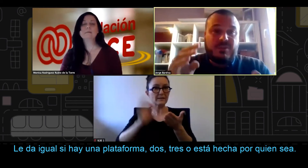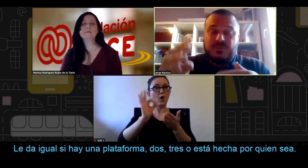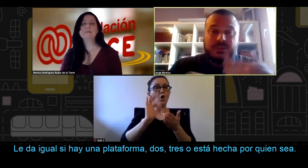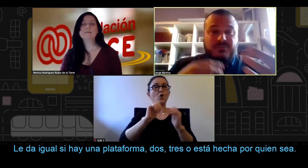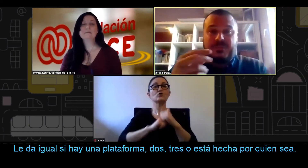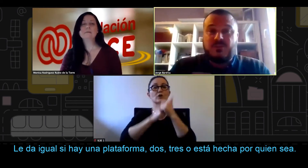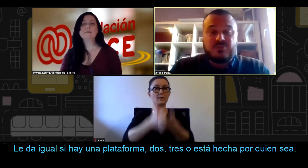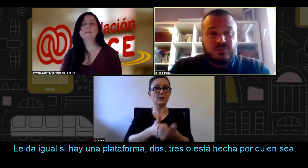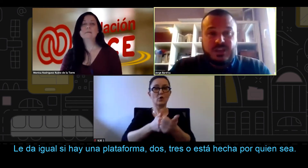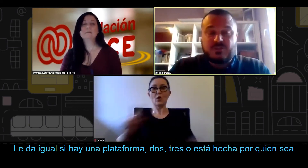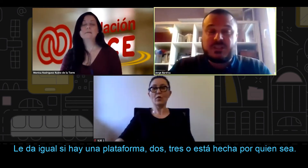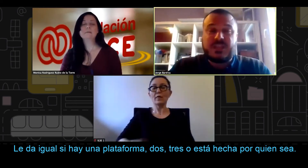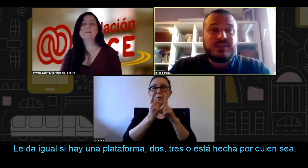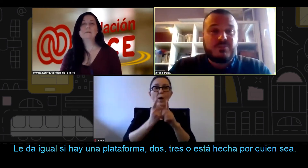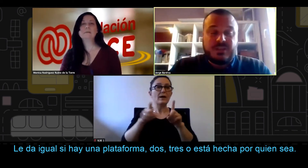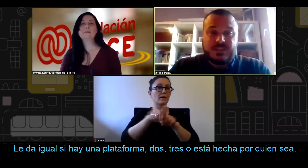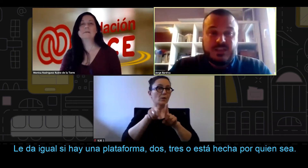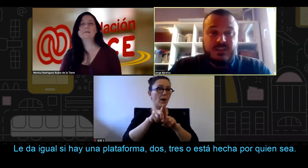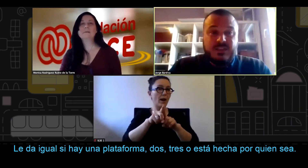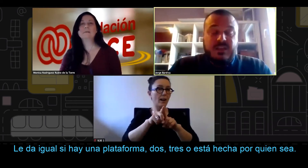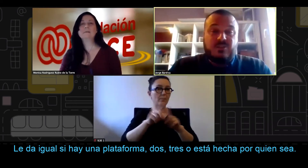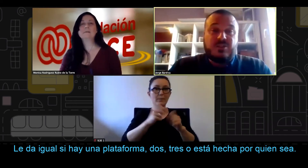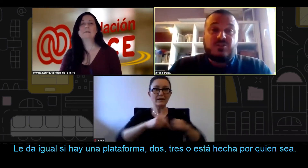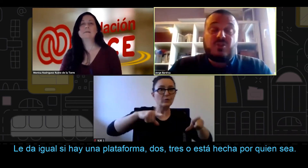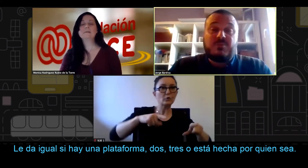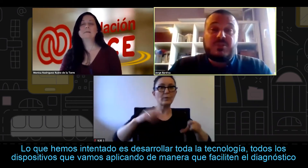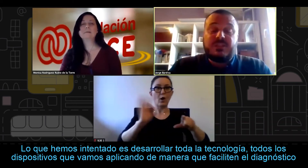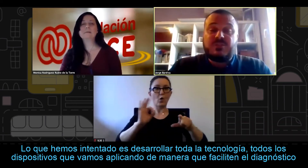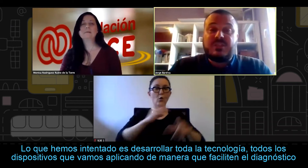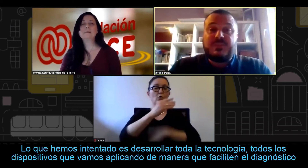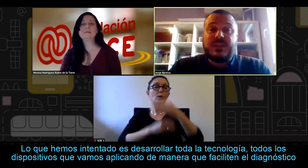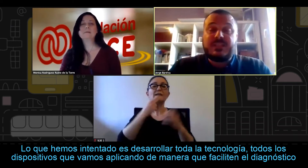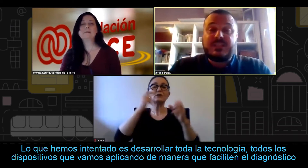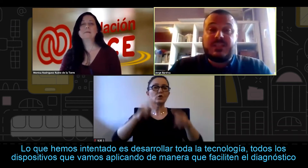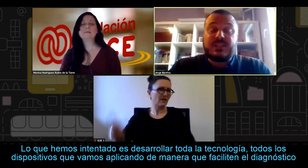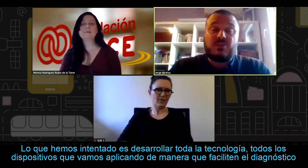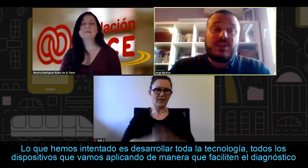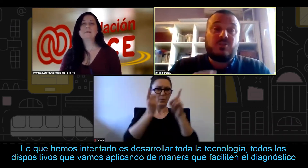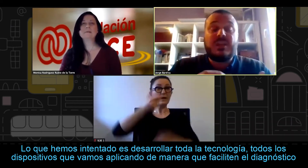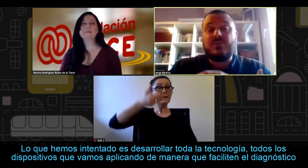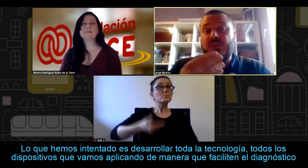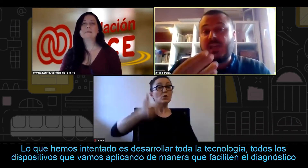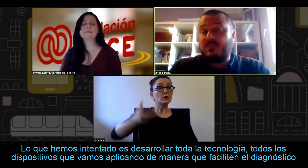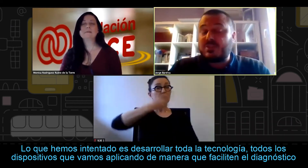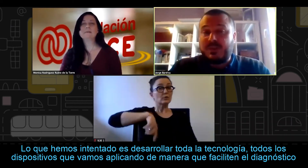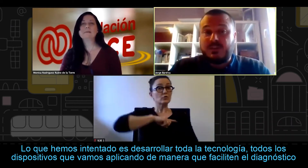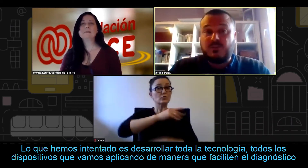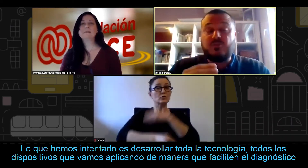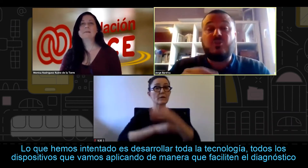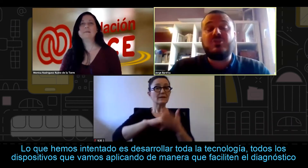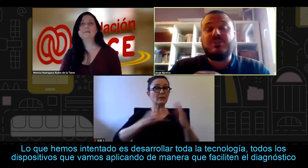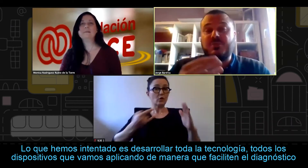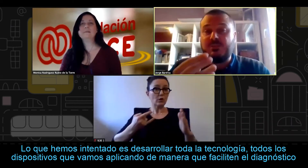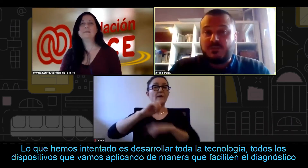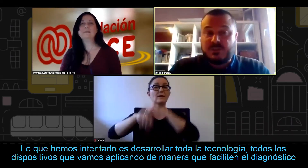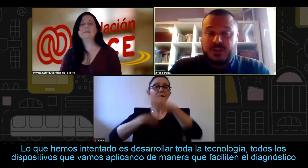medio hay una plataforma 2 o 3 o está hecha por quien sea. Entonces nosotros lo que hemos intentado siempre es desarrollar toda la tecnología que vamos aplicando, todos